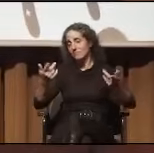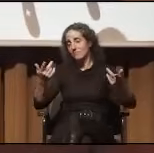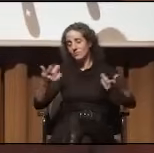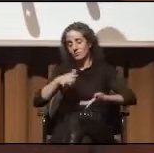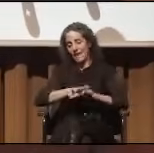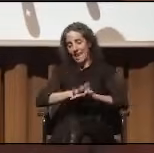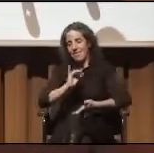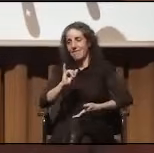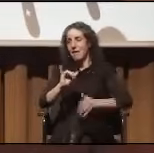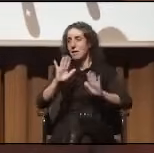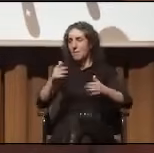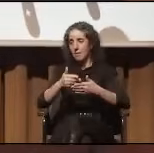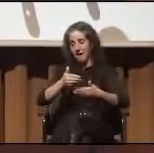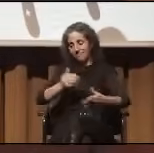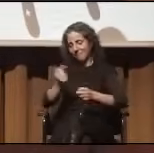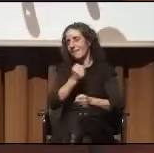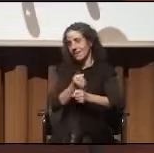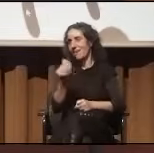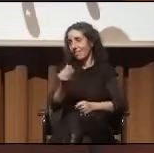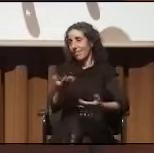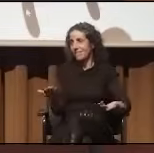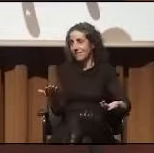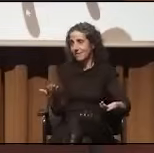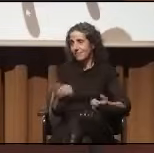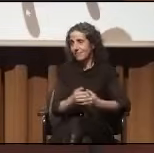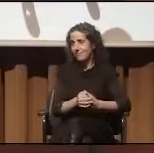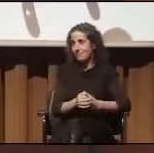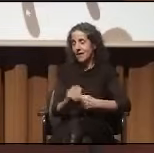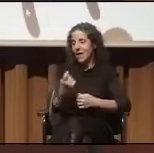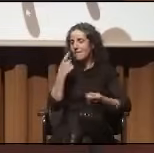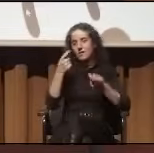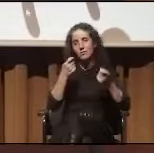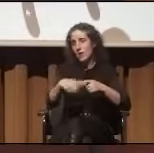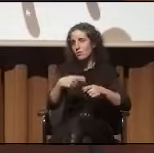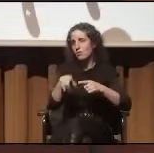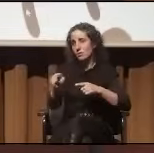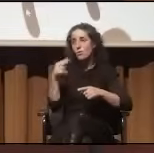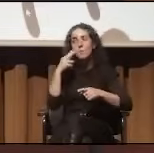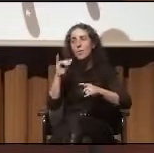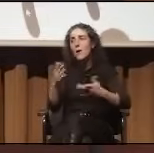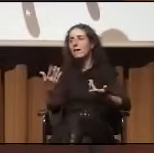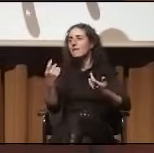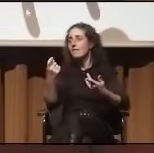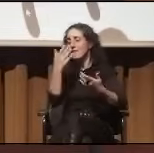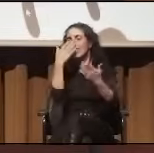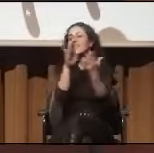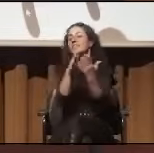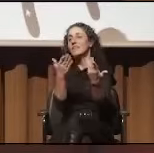eso tienes que explorar un poco qué es lo que te da miedo, ¿no? Y si eres como yo, te quieres enfrentar,